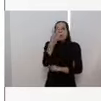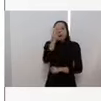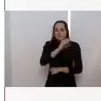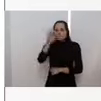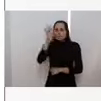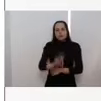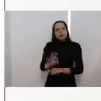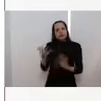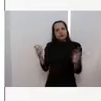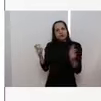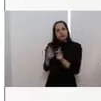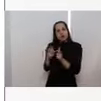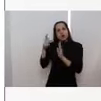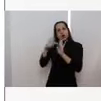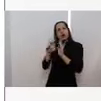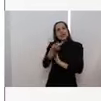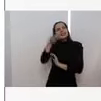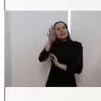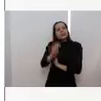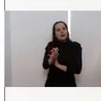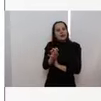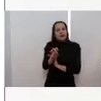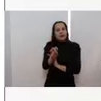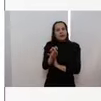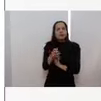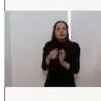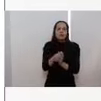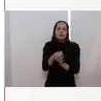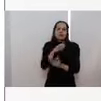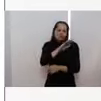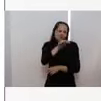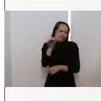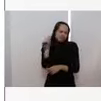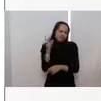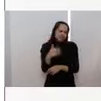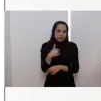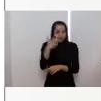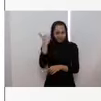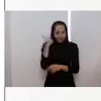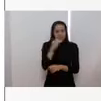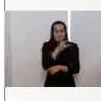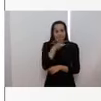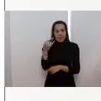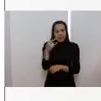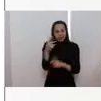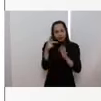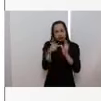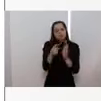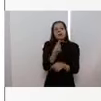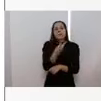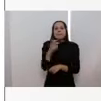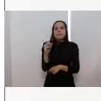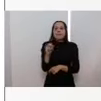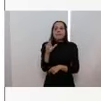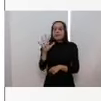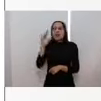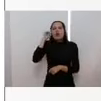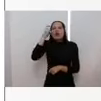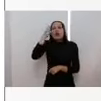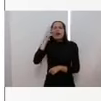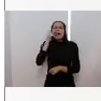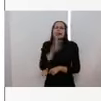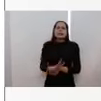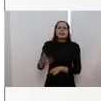de lo que se hizo en el 2019 recordemos que a finales de marzo del 2020 el gobierno nacional